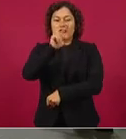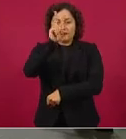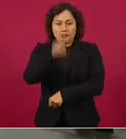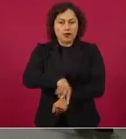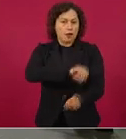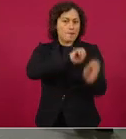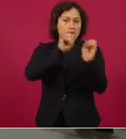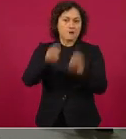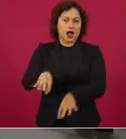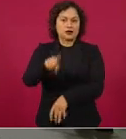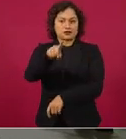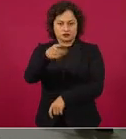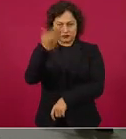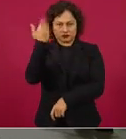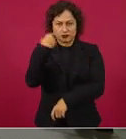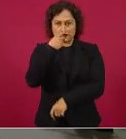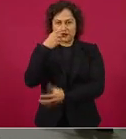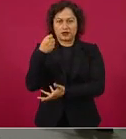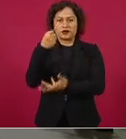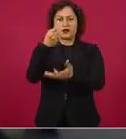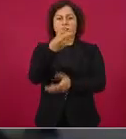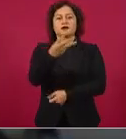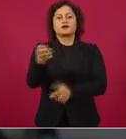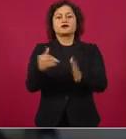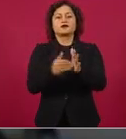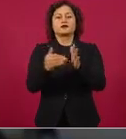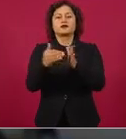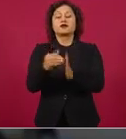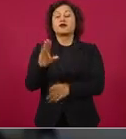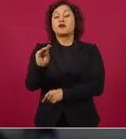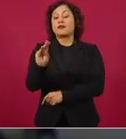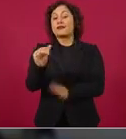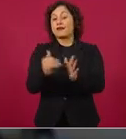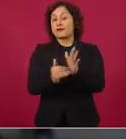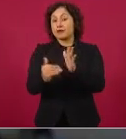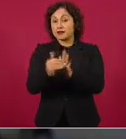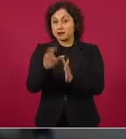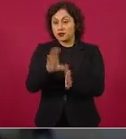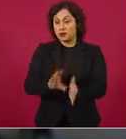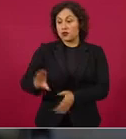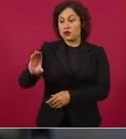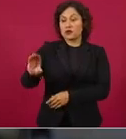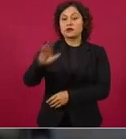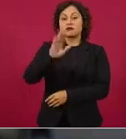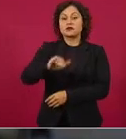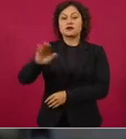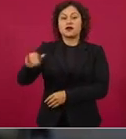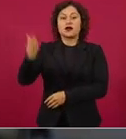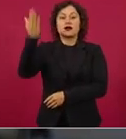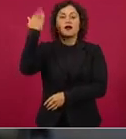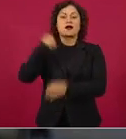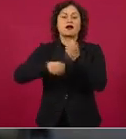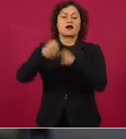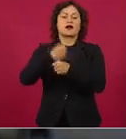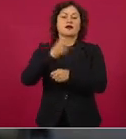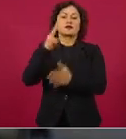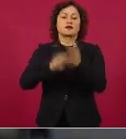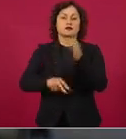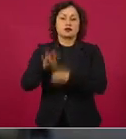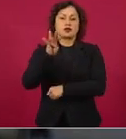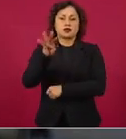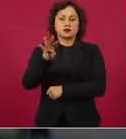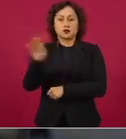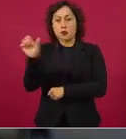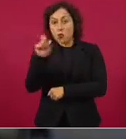hablando, 300 millones, 90 millones lo correspondieron a Michoacán en 2019. Desde el inicio de